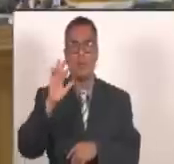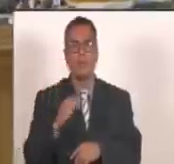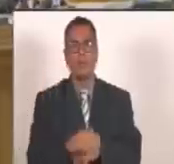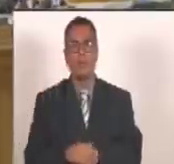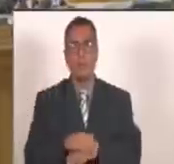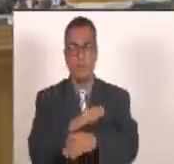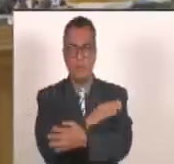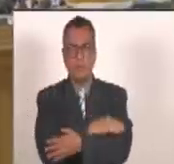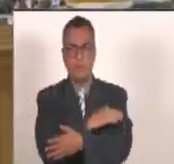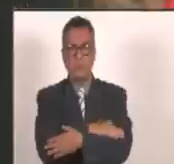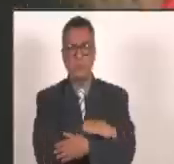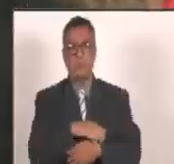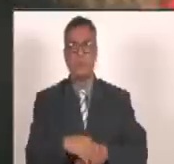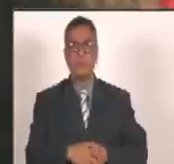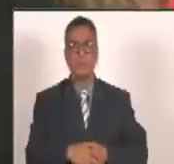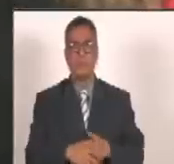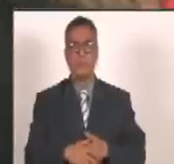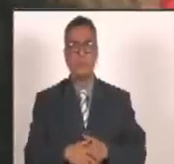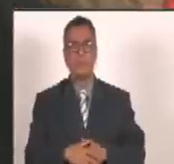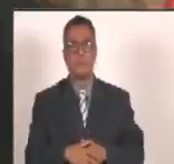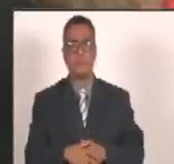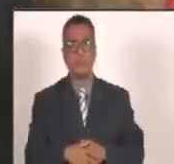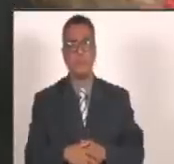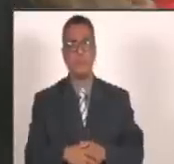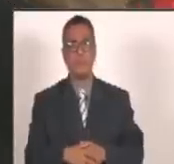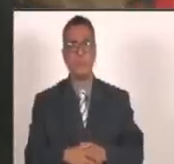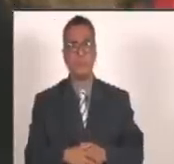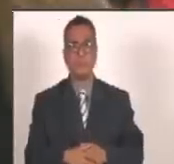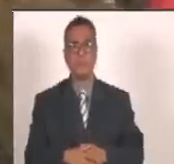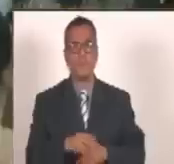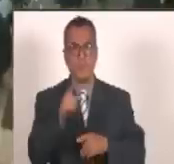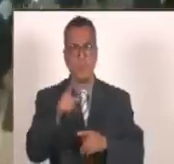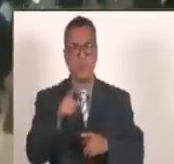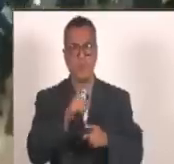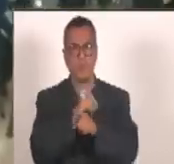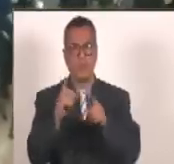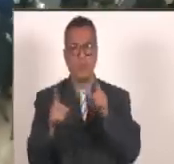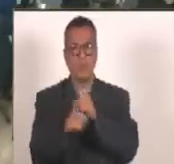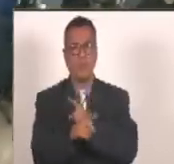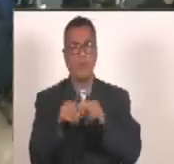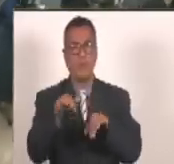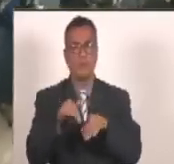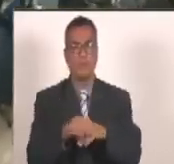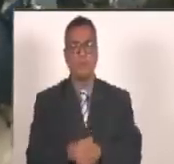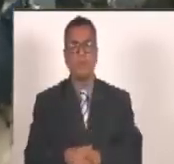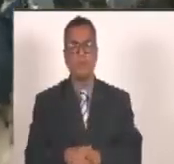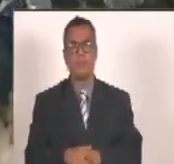de Venezuela. Felicitaciones. Bueno, a chambear.